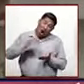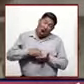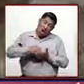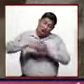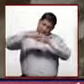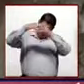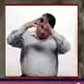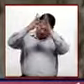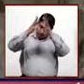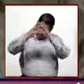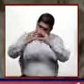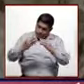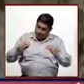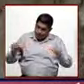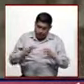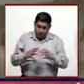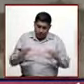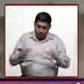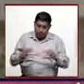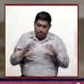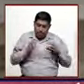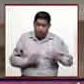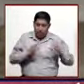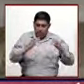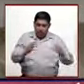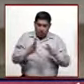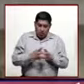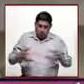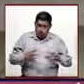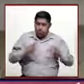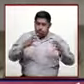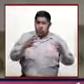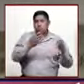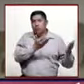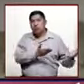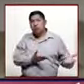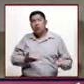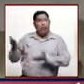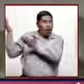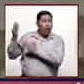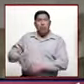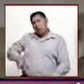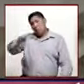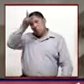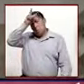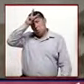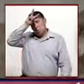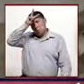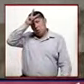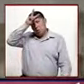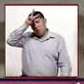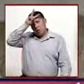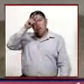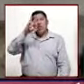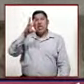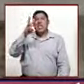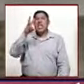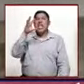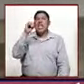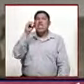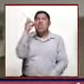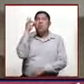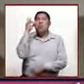lingotean. Al lingotear eso, lo van a llevar al lado del Perú. En el Perú, 60 pesos el